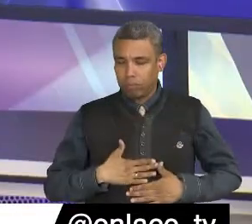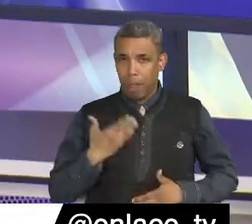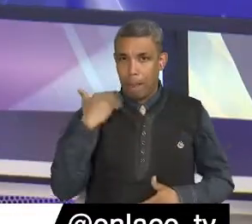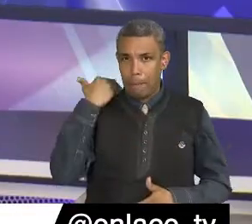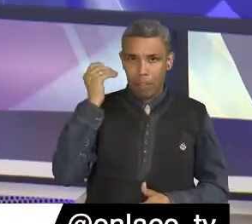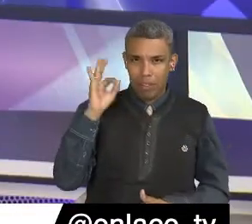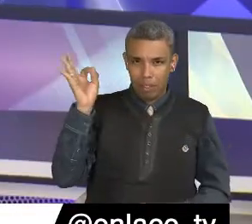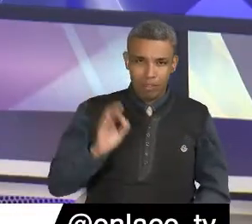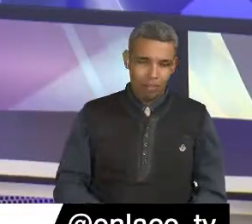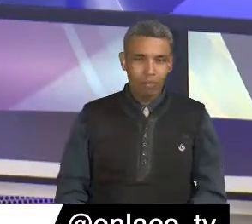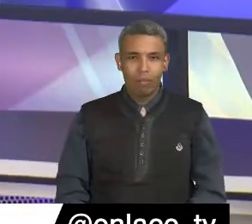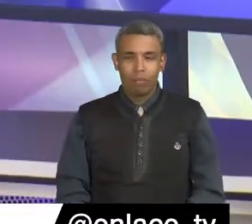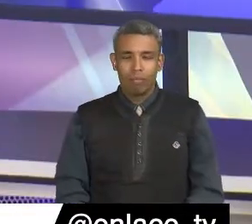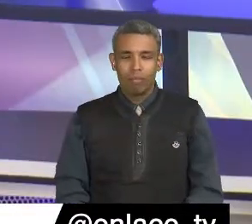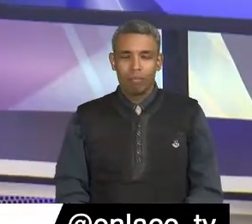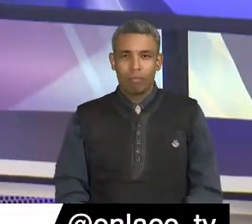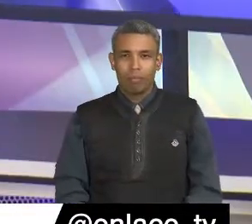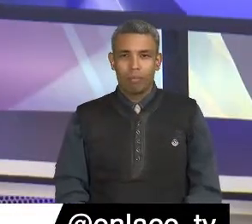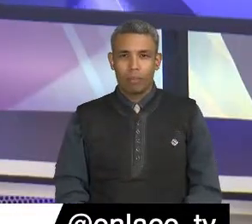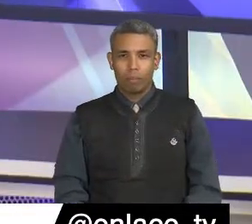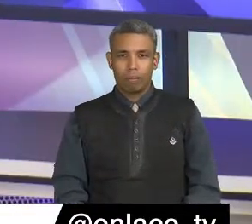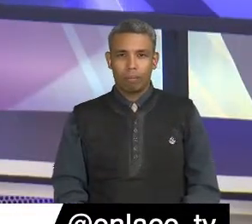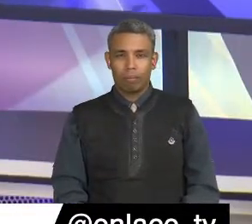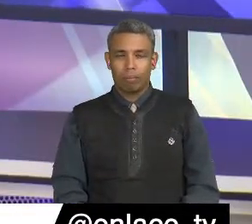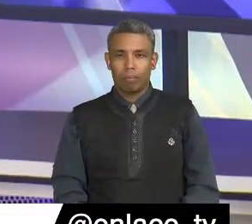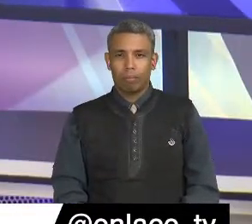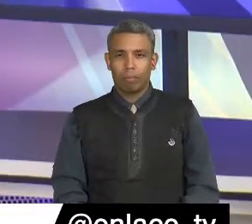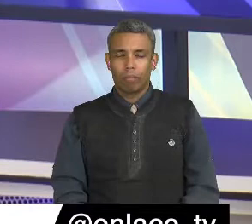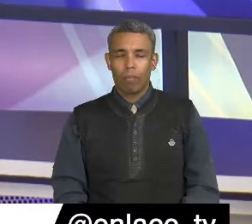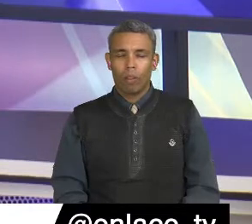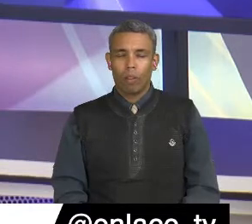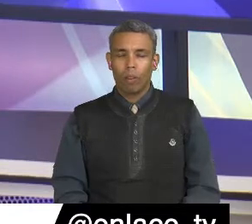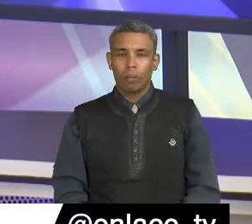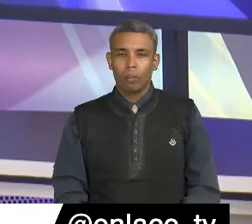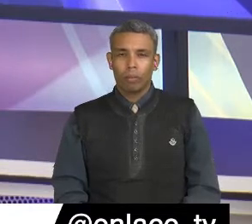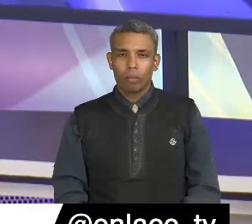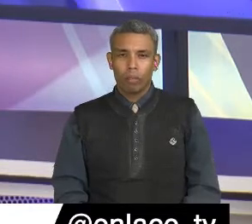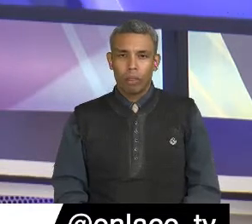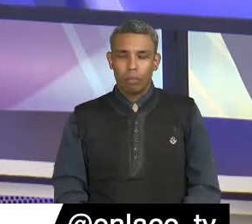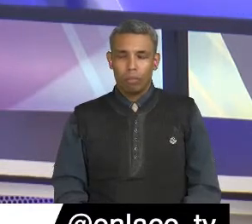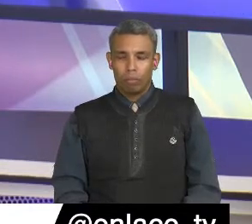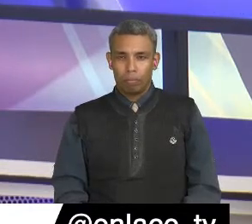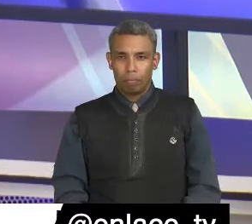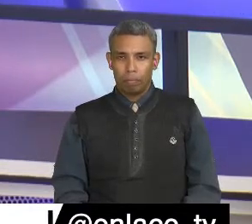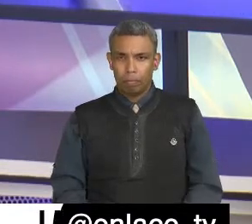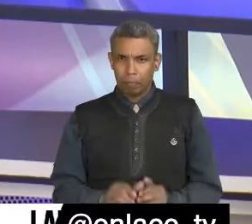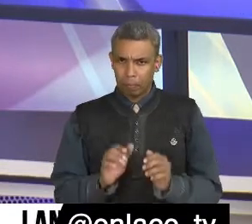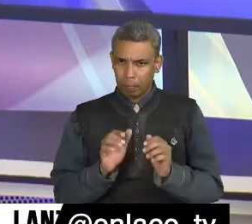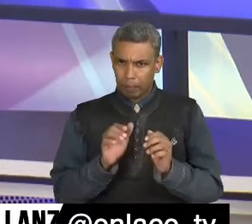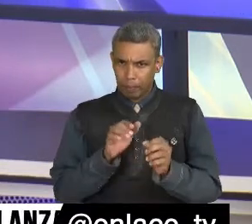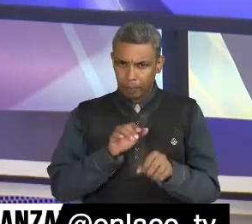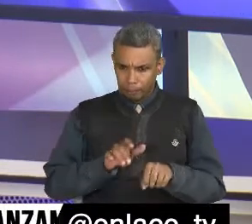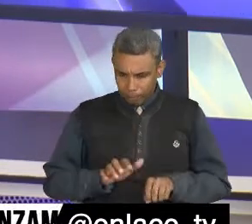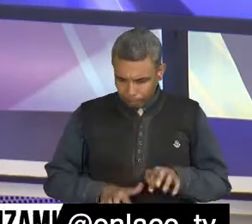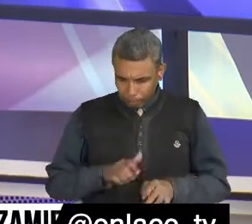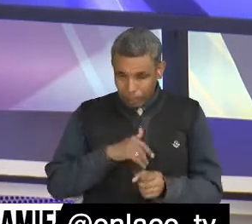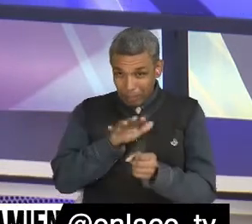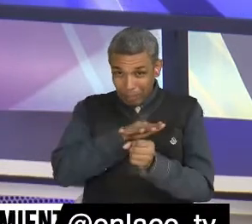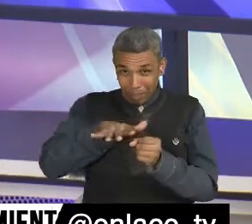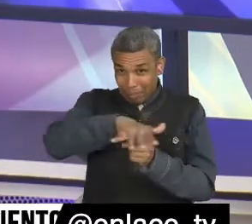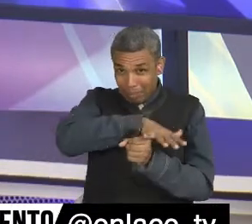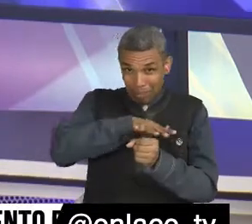el objetivo que la comunidad contribuya con el medio ambiente, la dependencia encargada adelantará este domingo de Ramos el suministro de